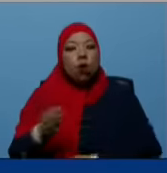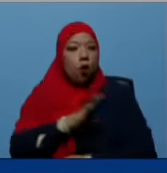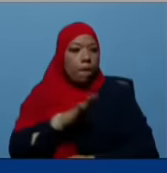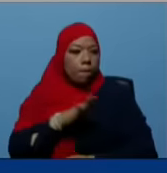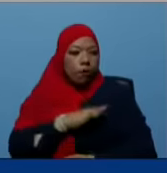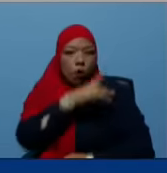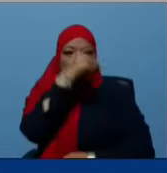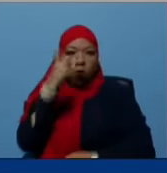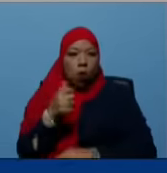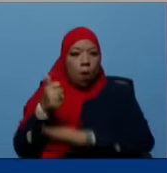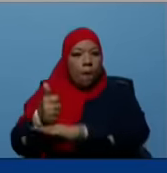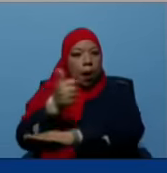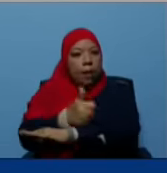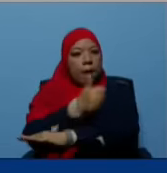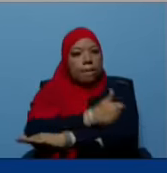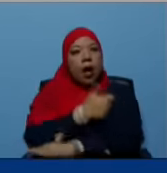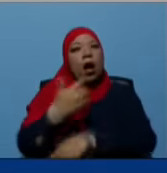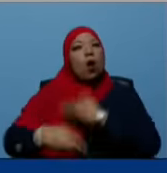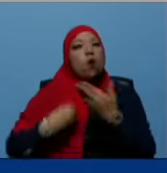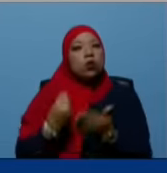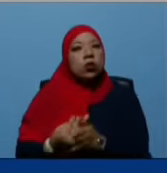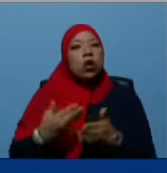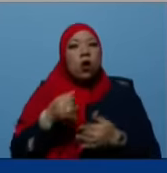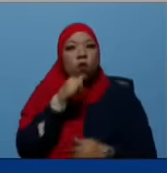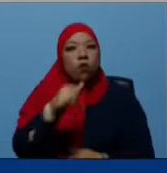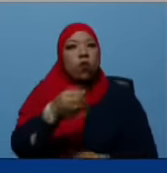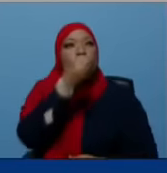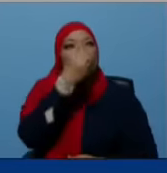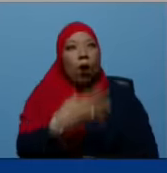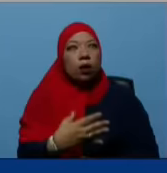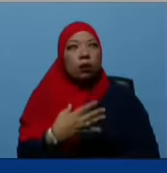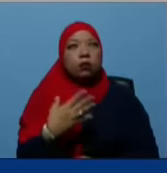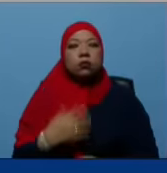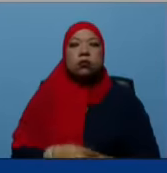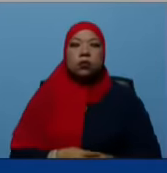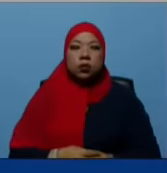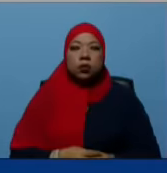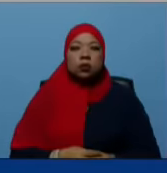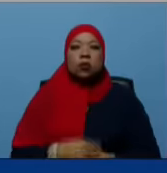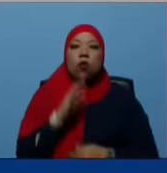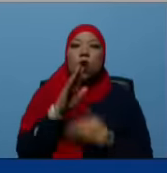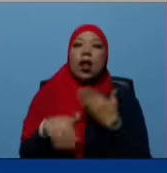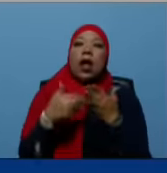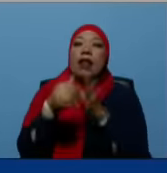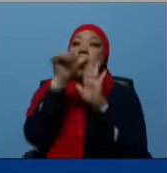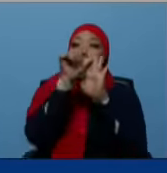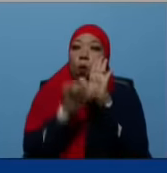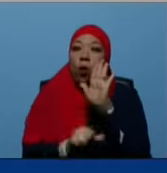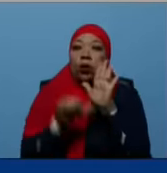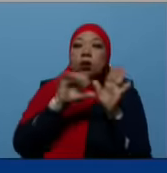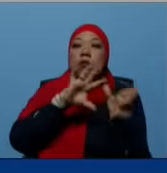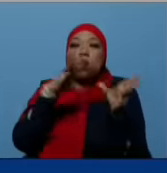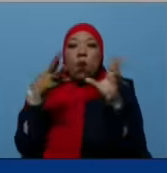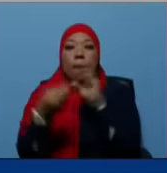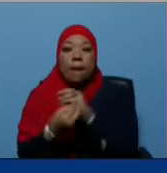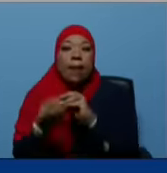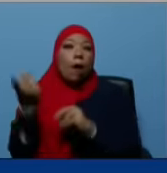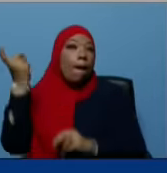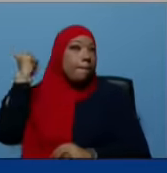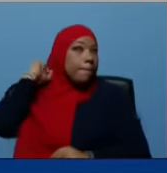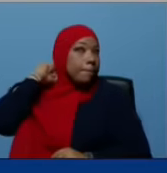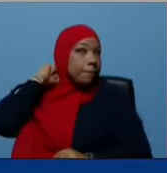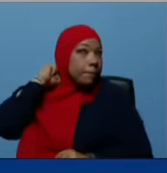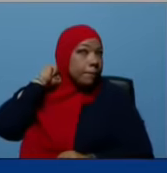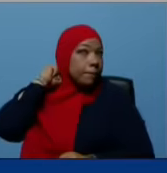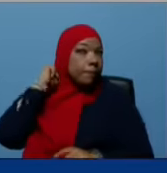Inclusive me sorprenden con buenas noticias que se hicieron hasta operaciones de trasplante de médula ósea en